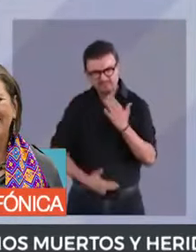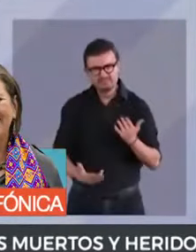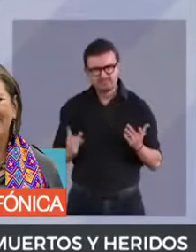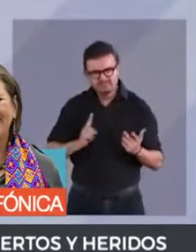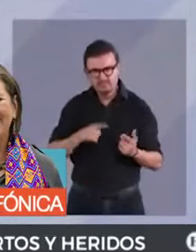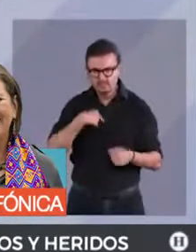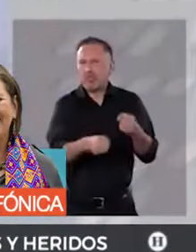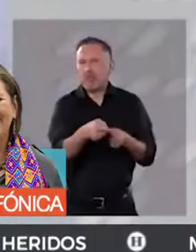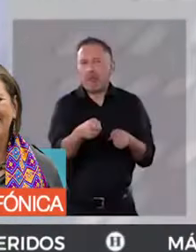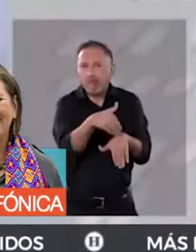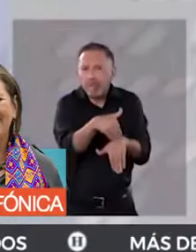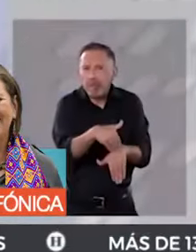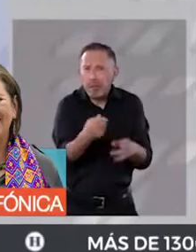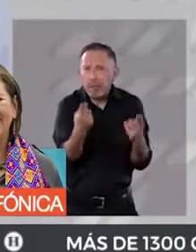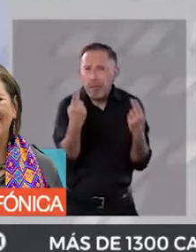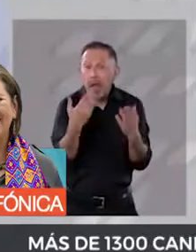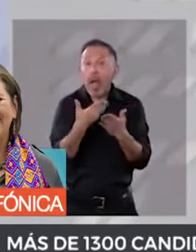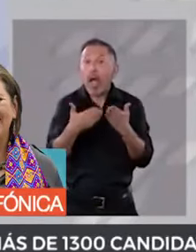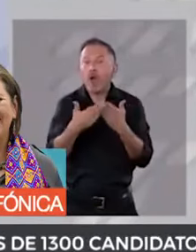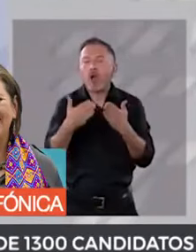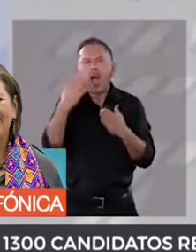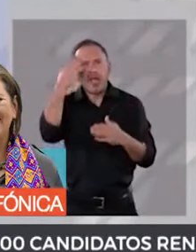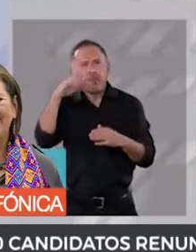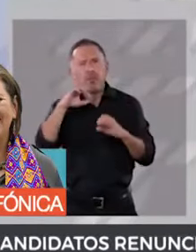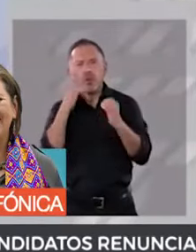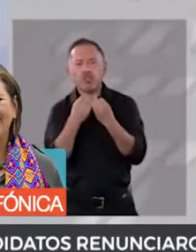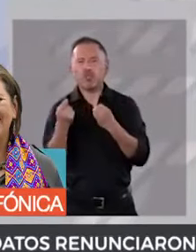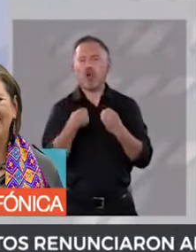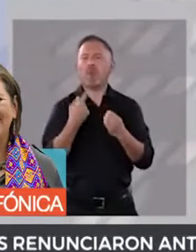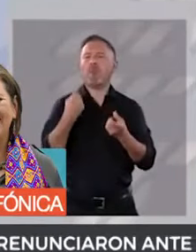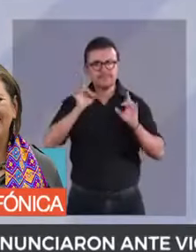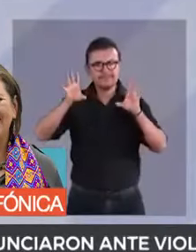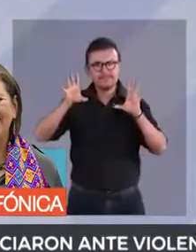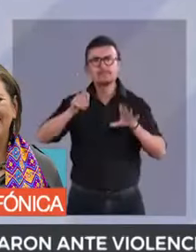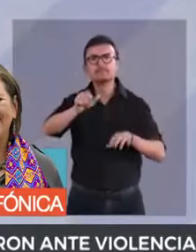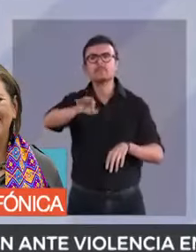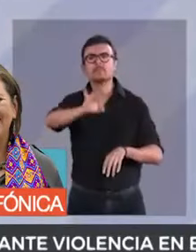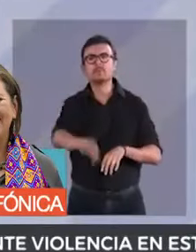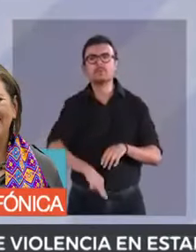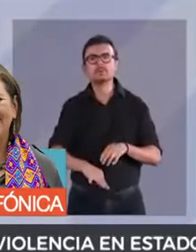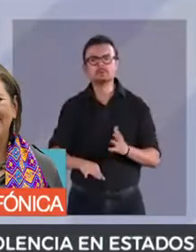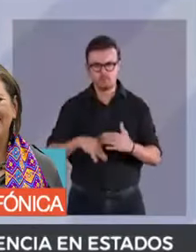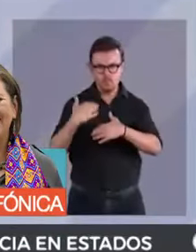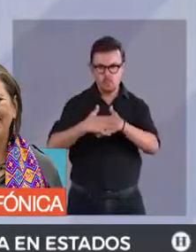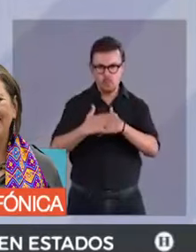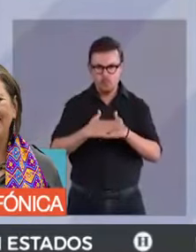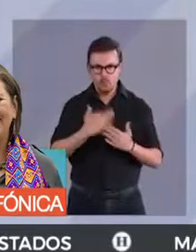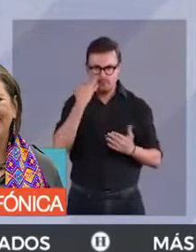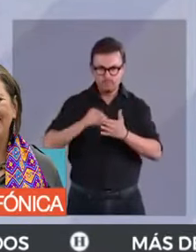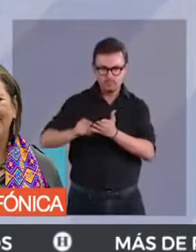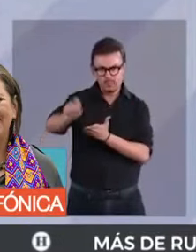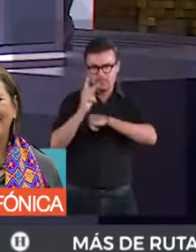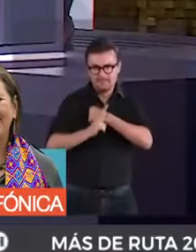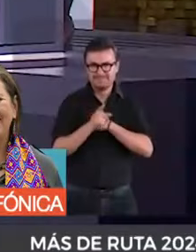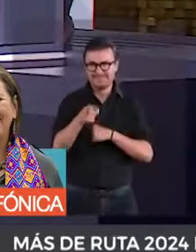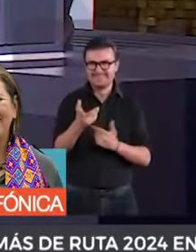2019, cuando ellos llegaron, ya había evidencias de la muerte de otras mujeres que tenían relación con este personaje que las mató. Entonces, en